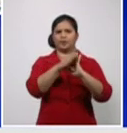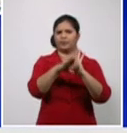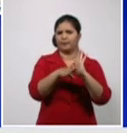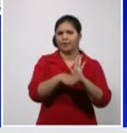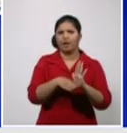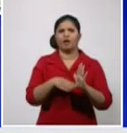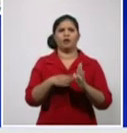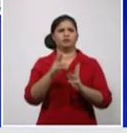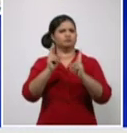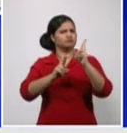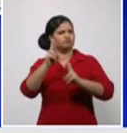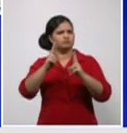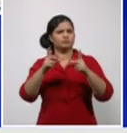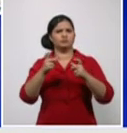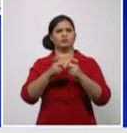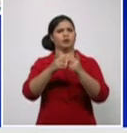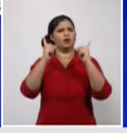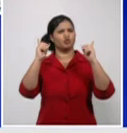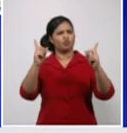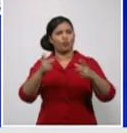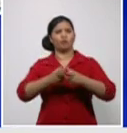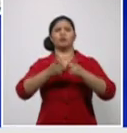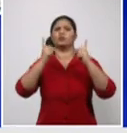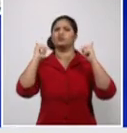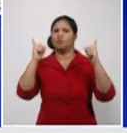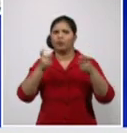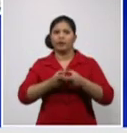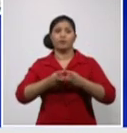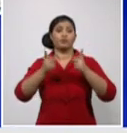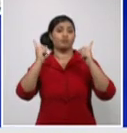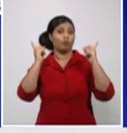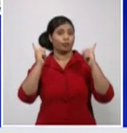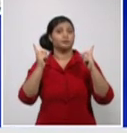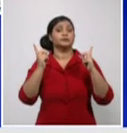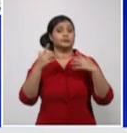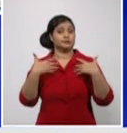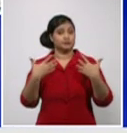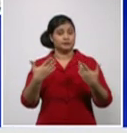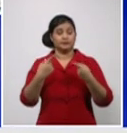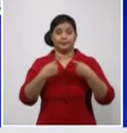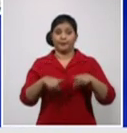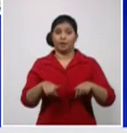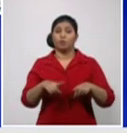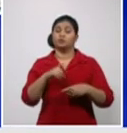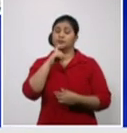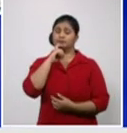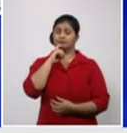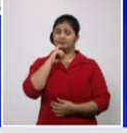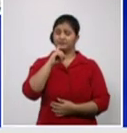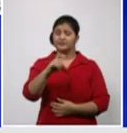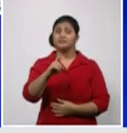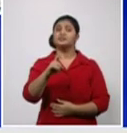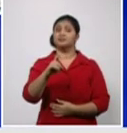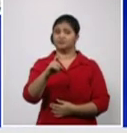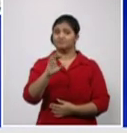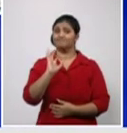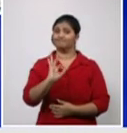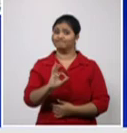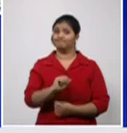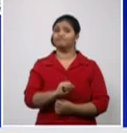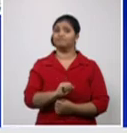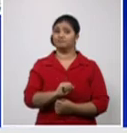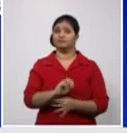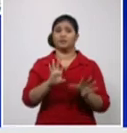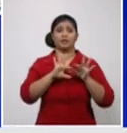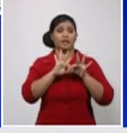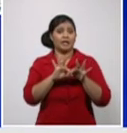algunos territorios con más intensidad, pero todavía está costando un trabajo. Y señalamos como Centro Habana,